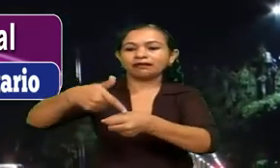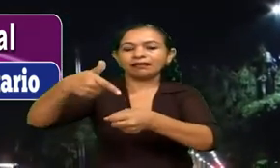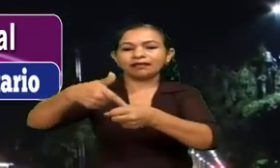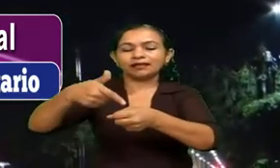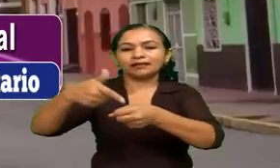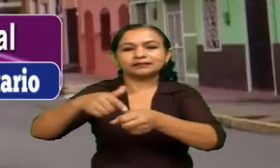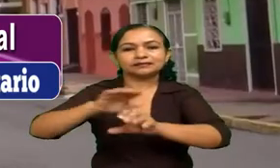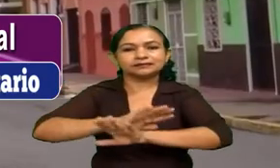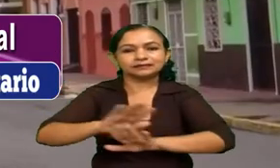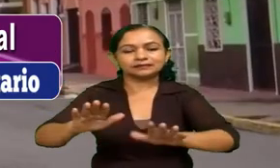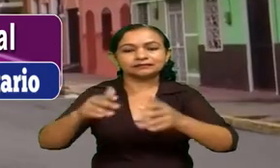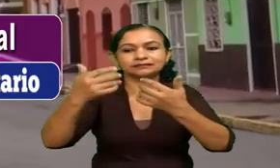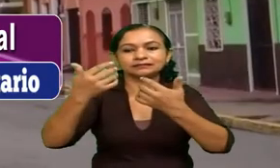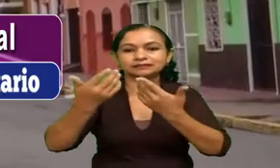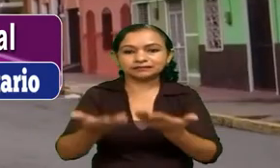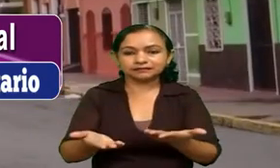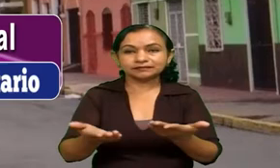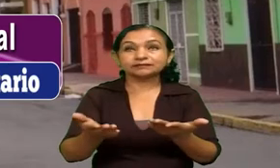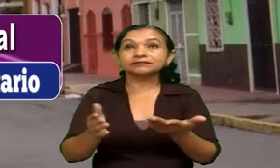Exacto. Cuando